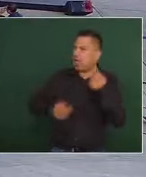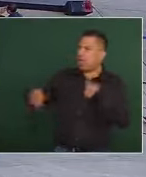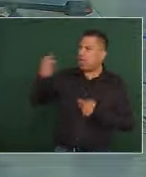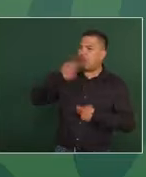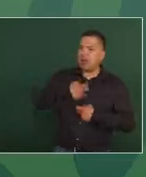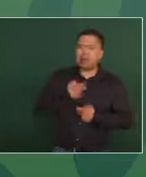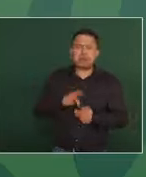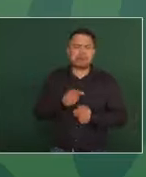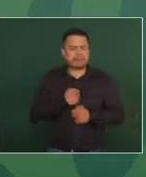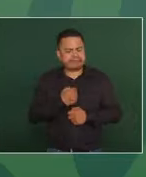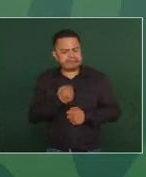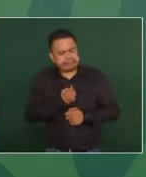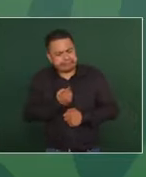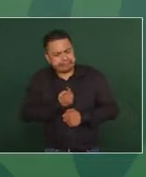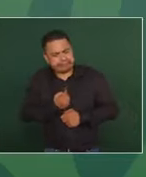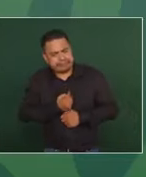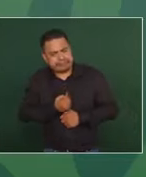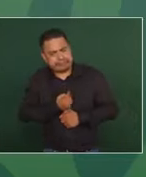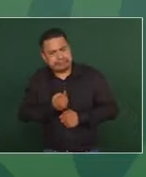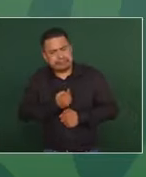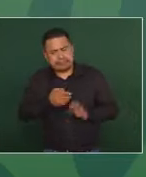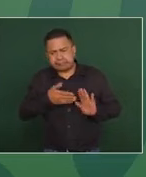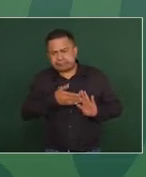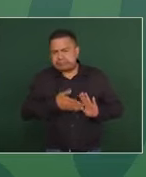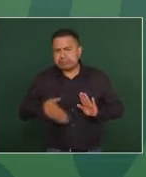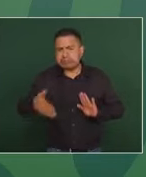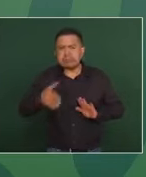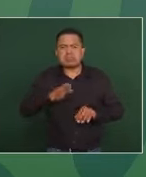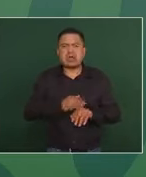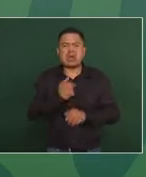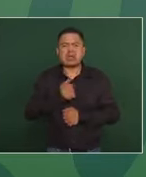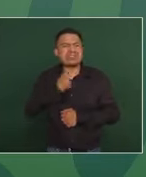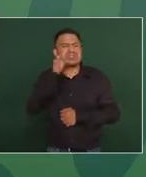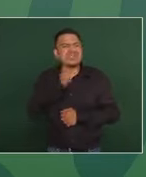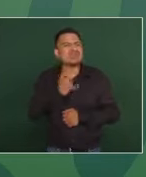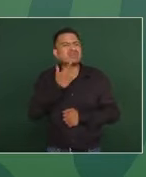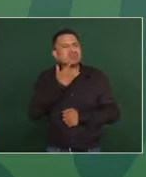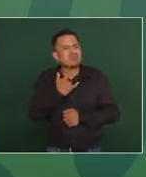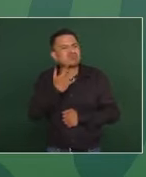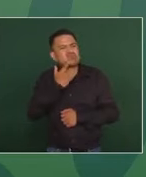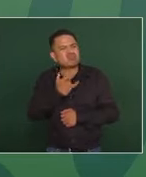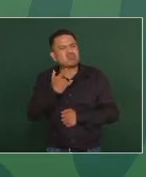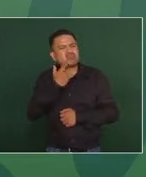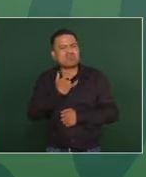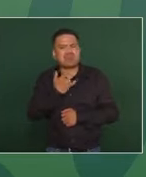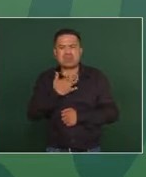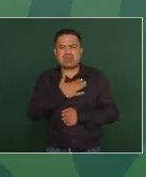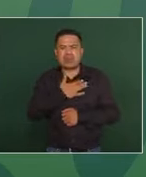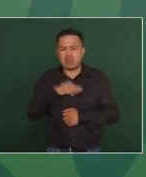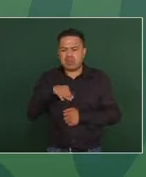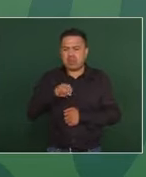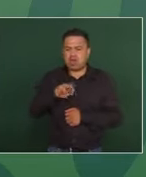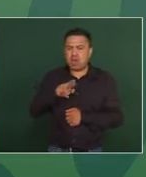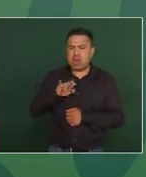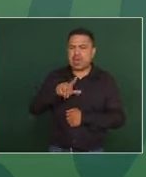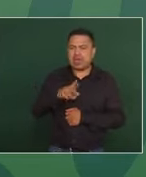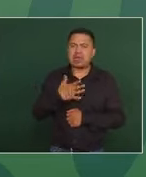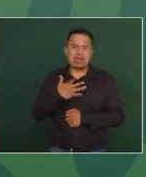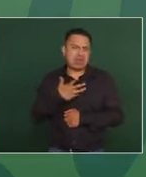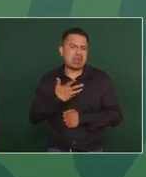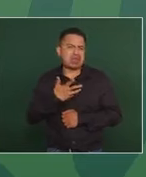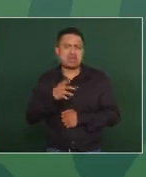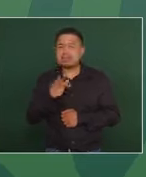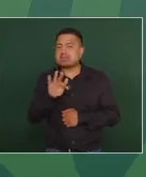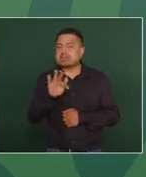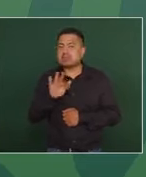Aguantamos porque somos muy perseverantes y tenemos autoridad moral. Si no,